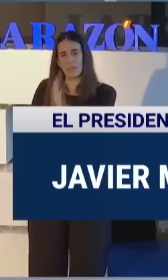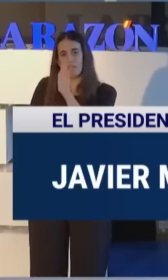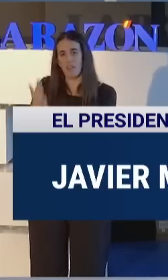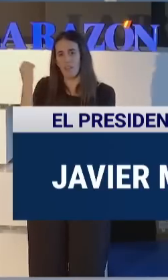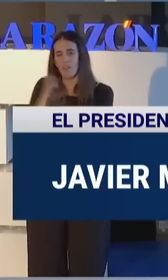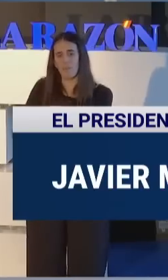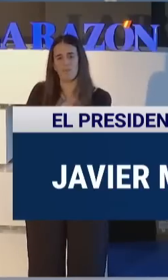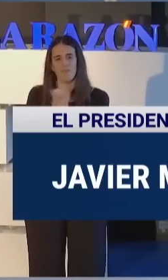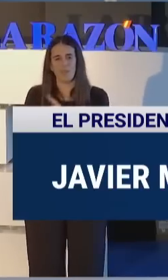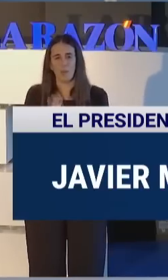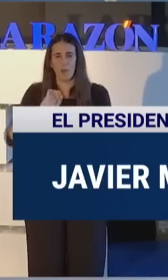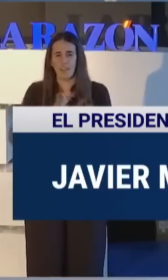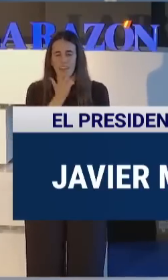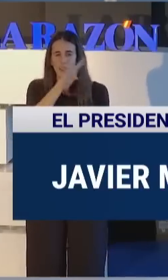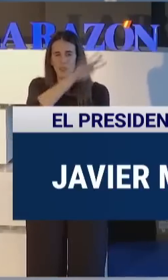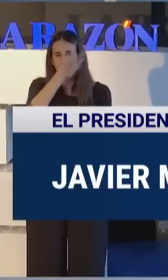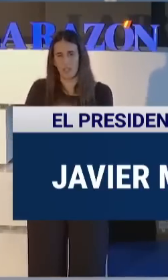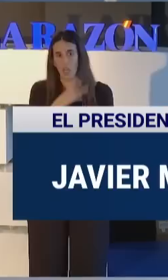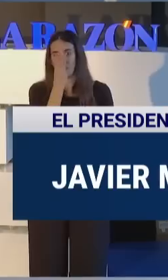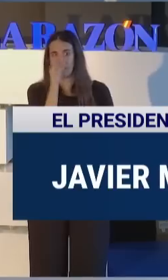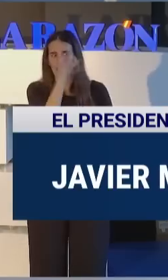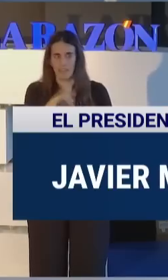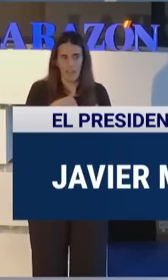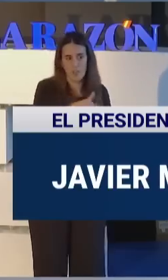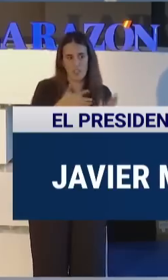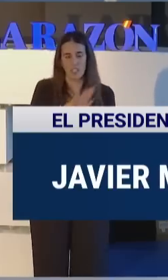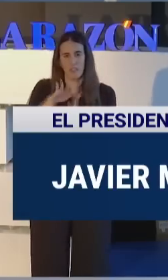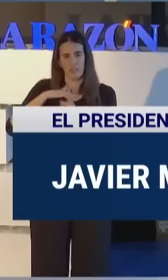de créditos hipotecarios a 30 años. Parece que algo cambió.